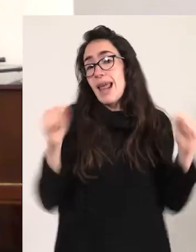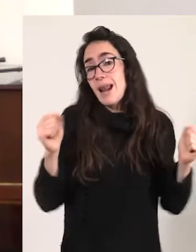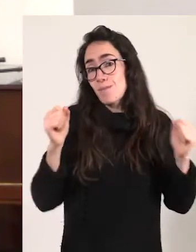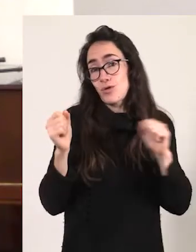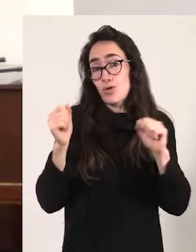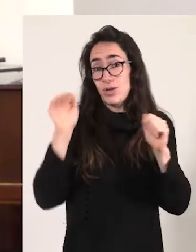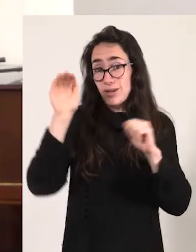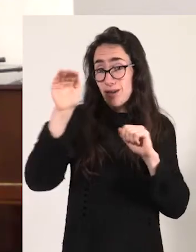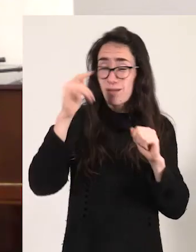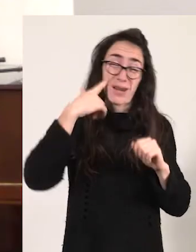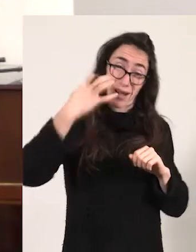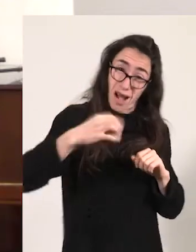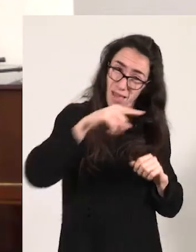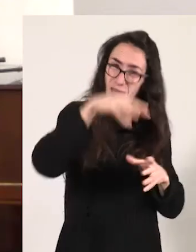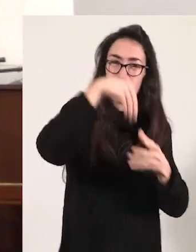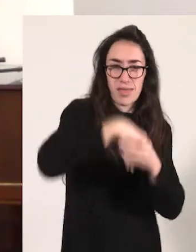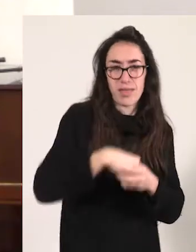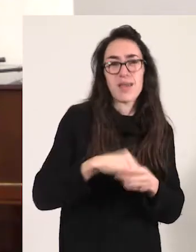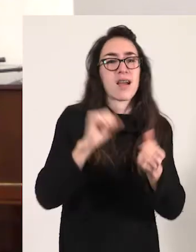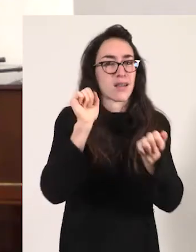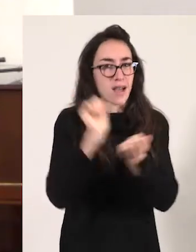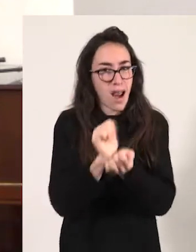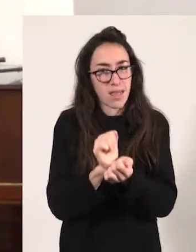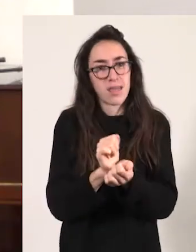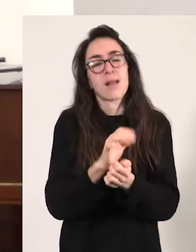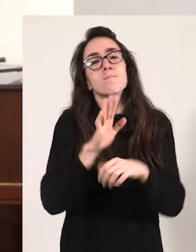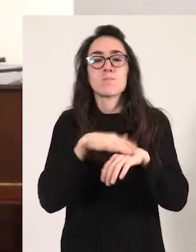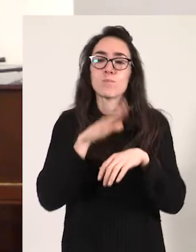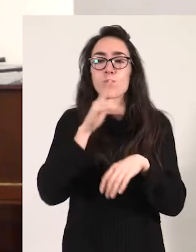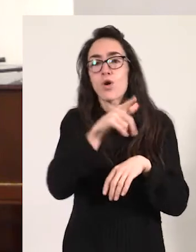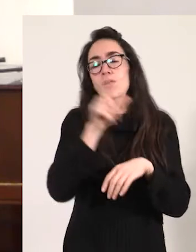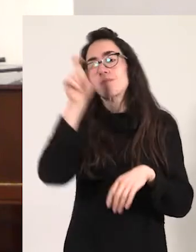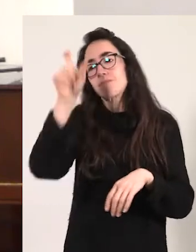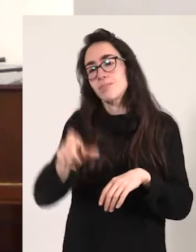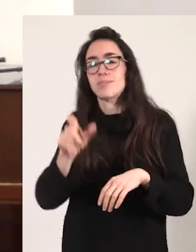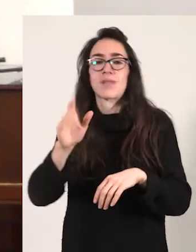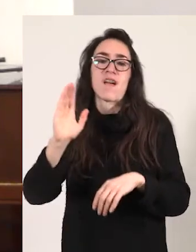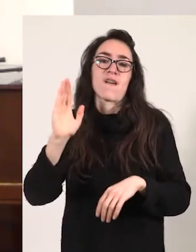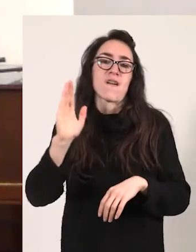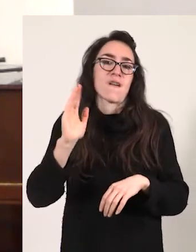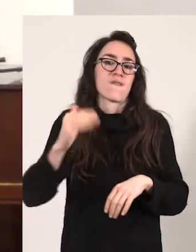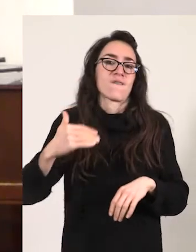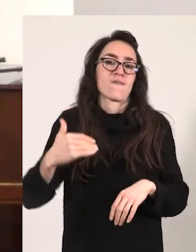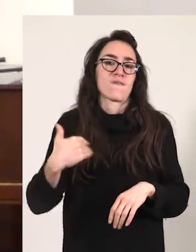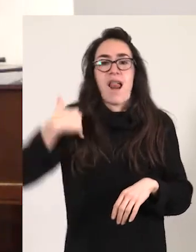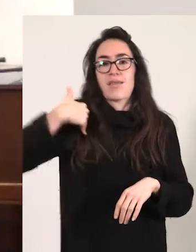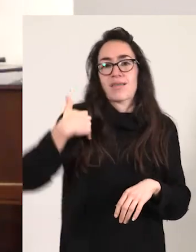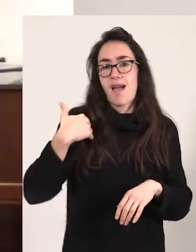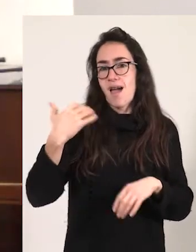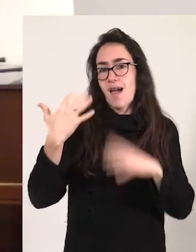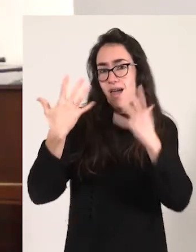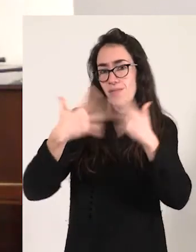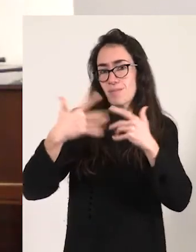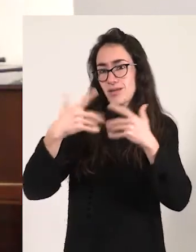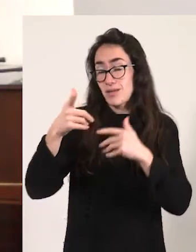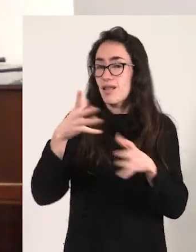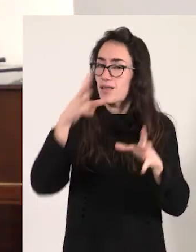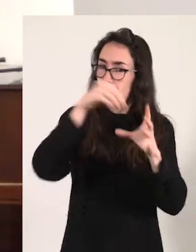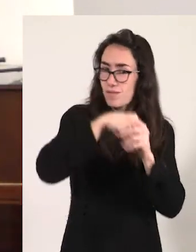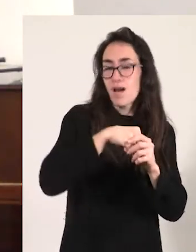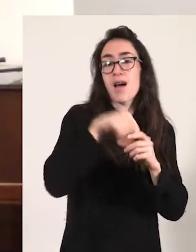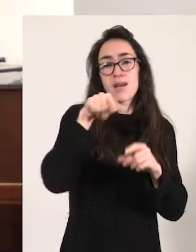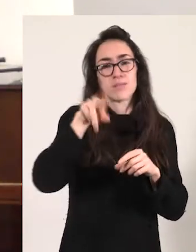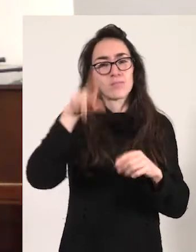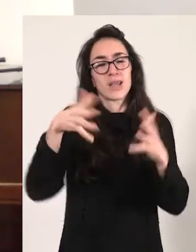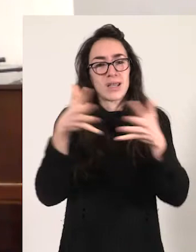les llaman centros de internamiento de extranjeros, que en realidad son cárceles para personas que han cometido una falta administrativa, porque migrar no es un delito, y